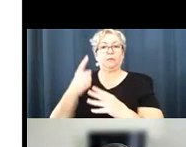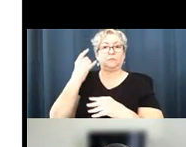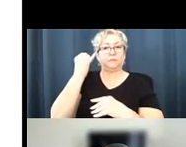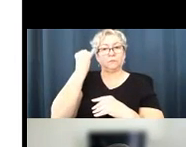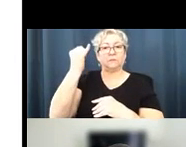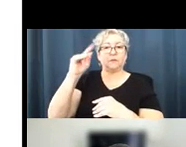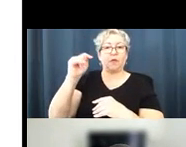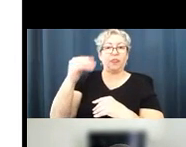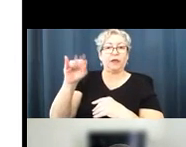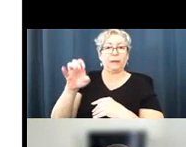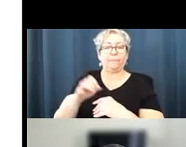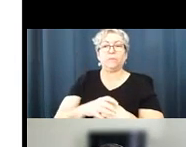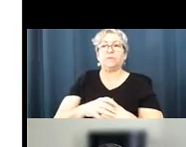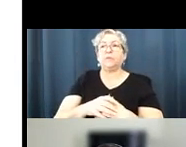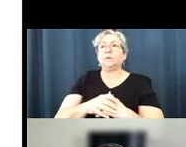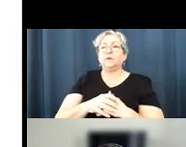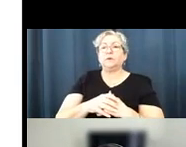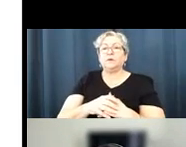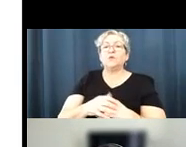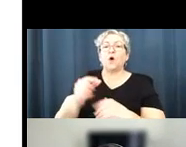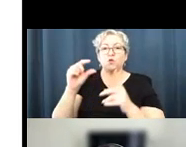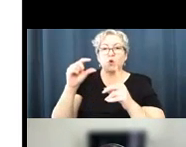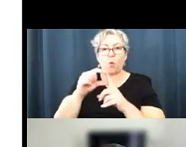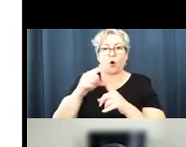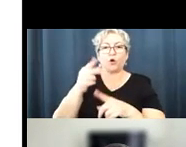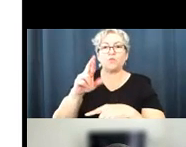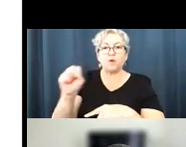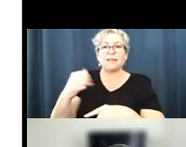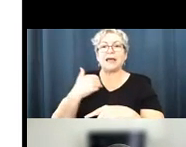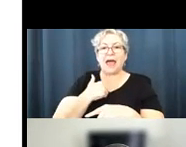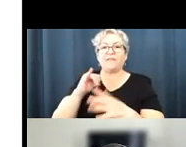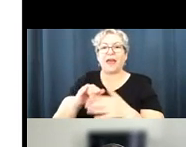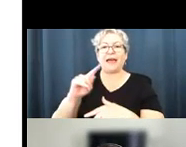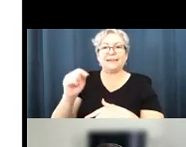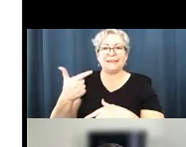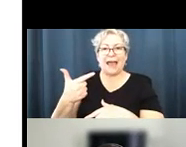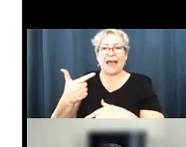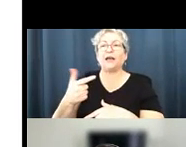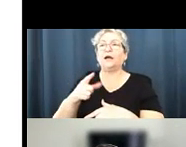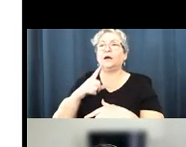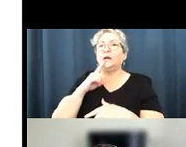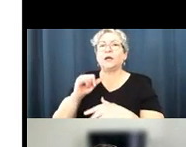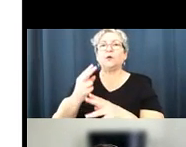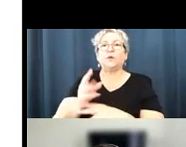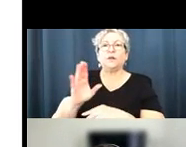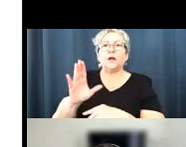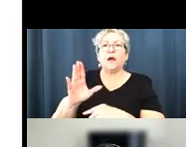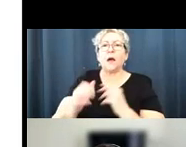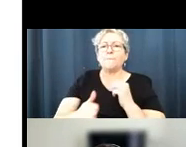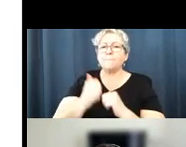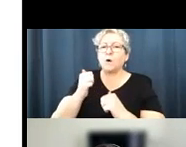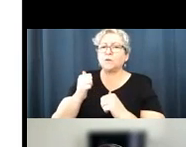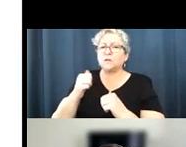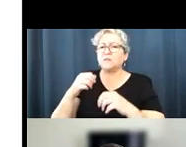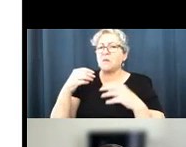con un tema sólido a principio. Sabemos que WordPress tiene uno, si usted lo está usando, ellos tienen unos temas que